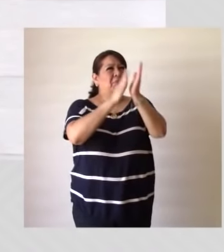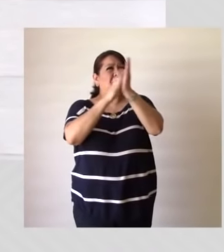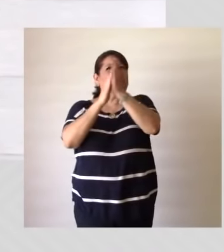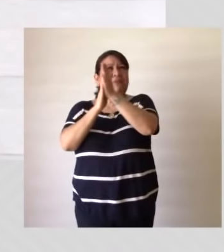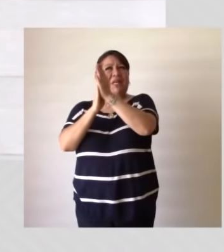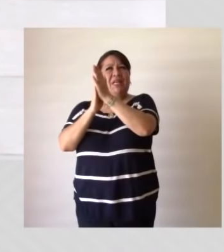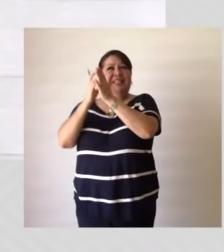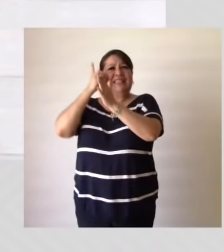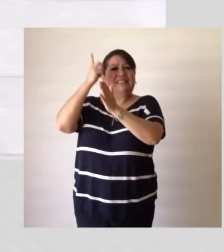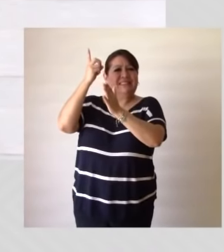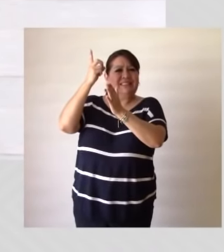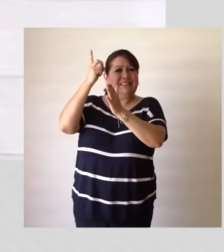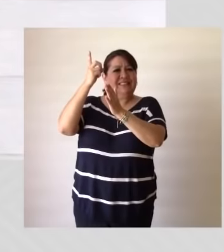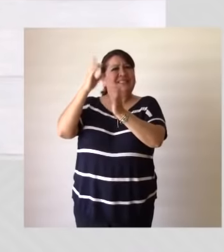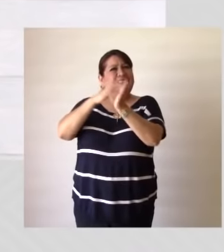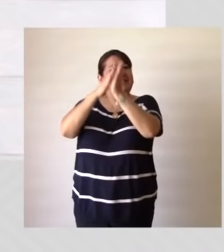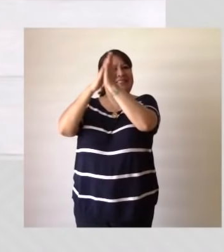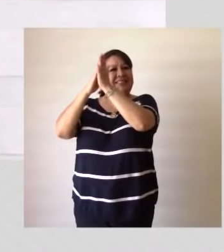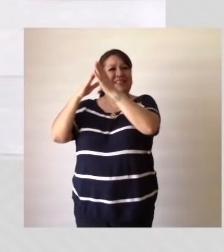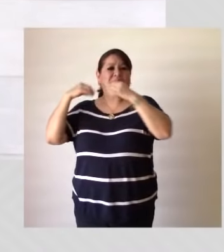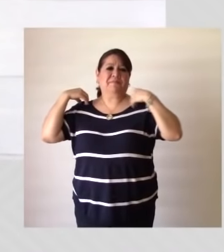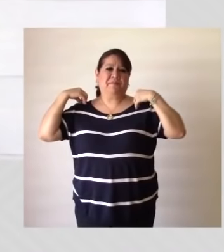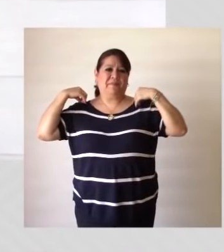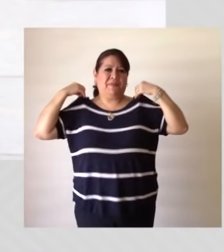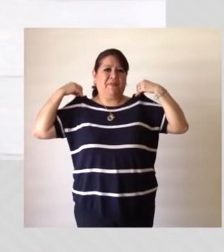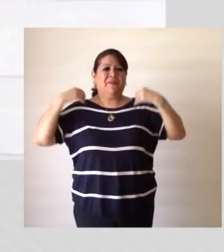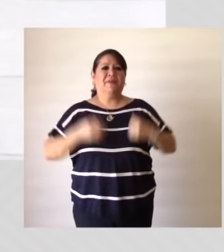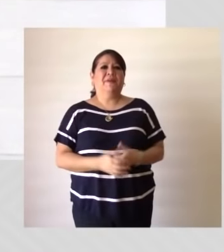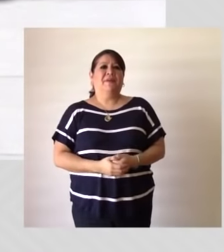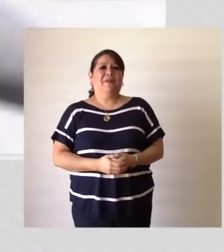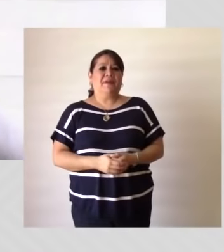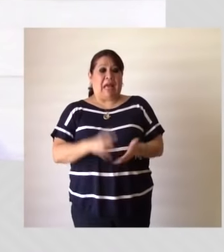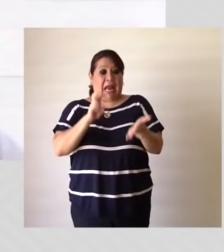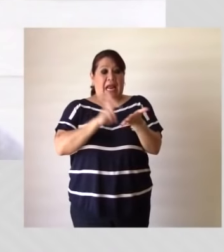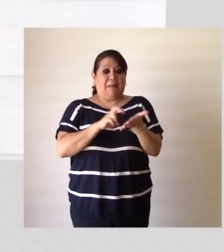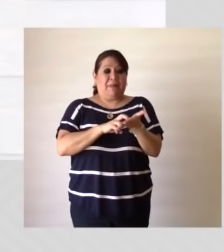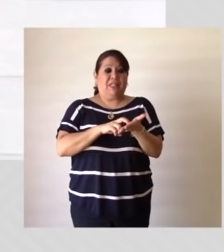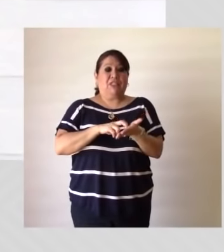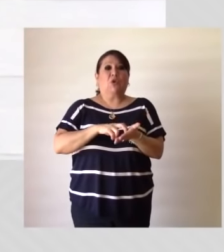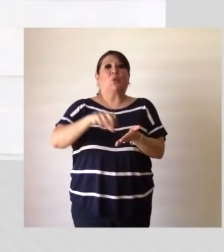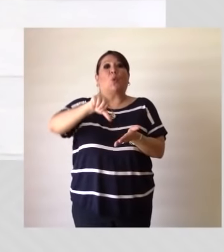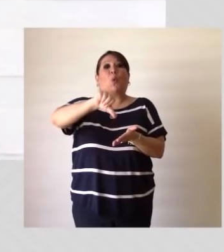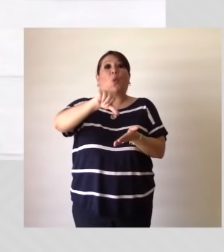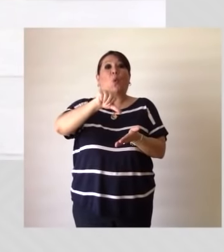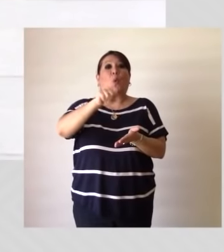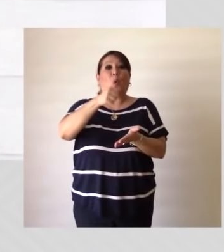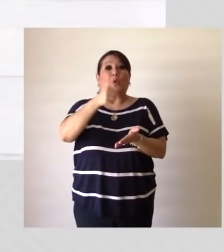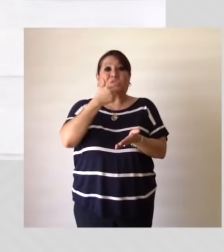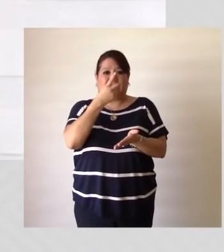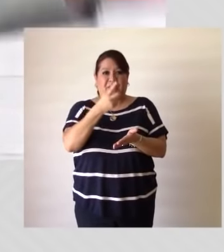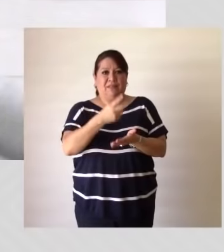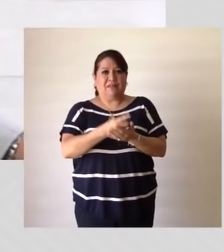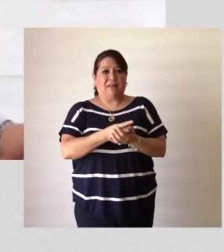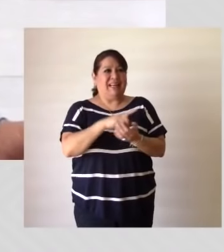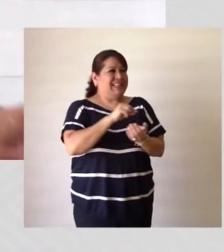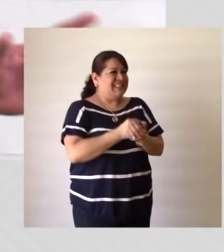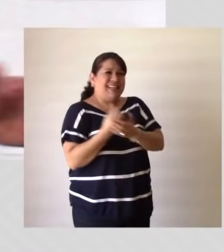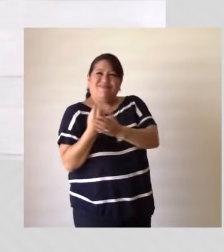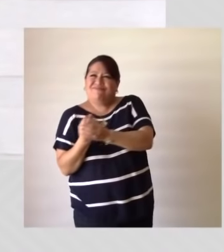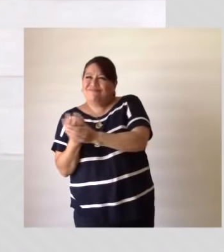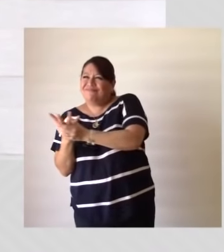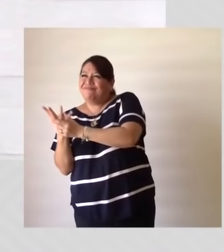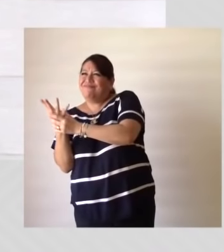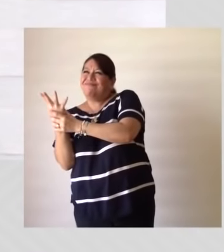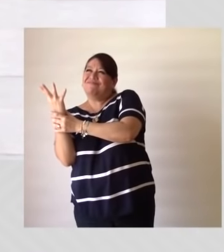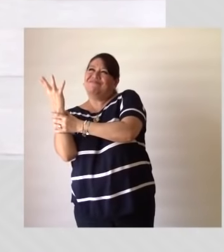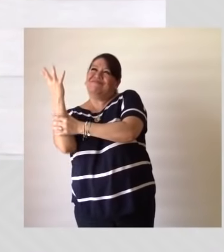desde donde nace el sol hasta dónde se pone grande es mi nombre entre las naciones y en todo lugar se